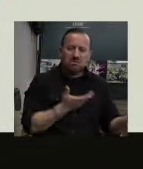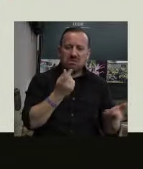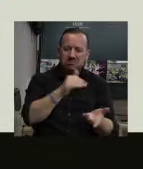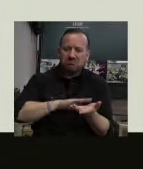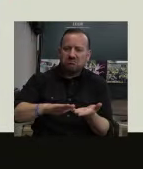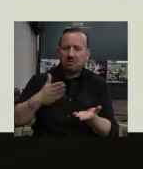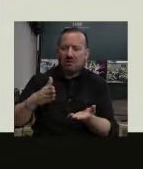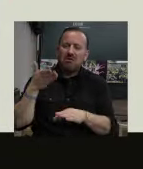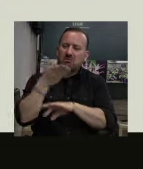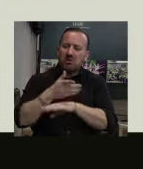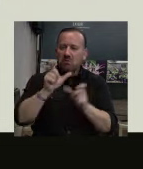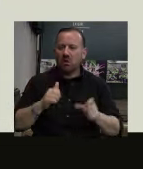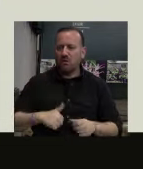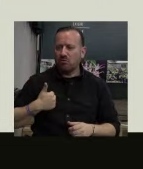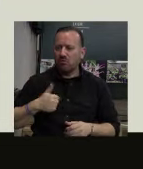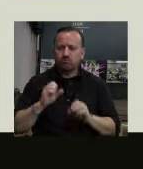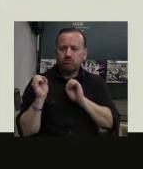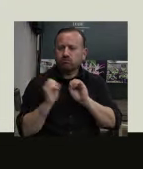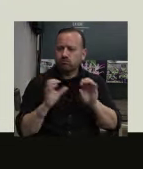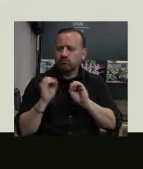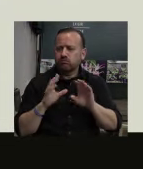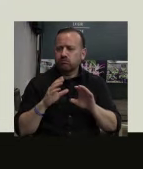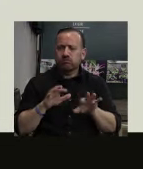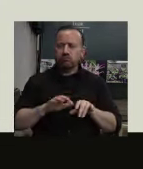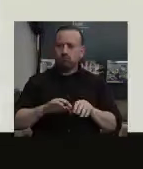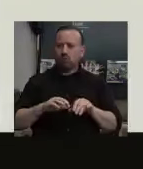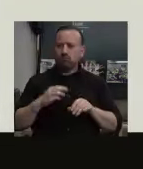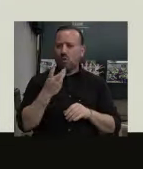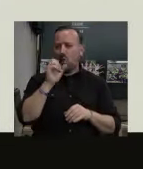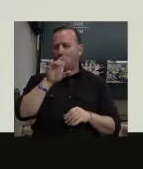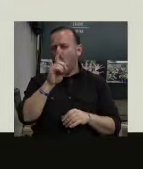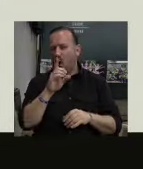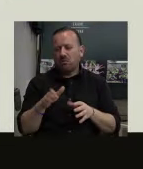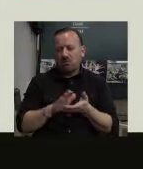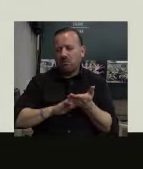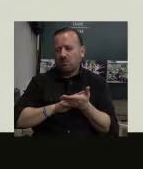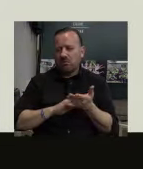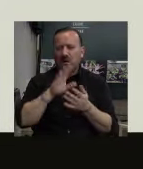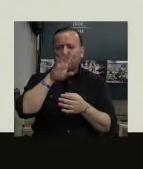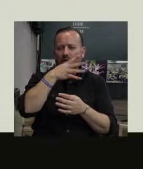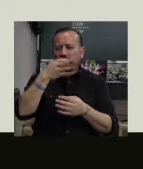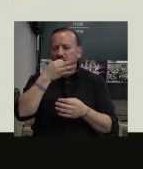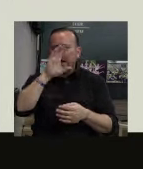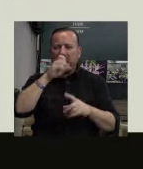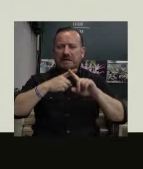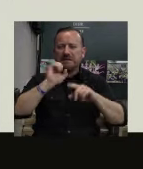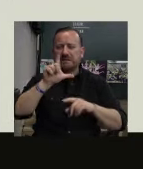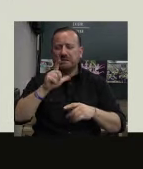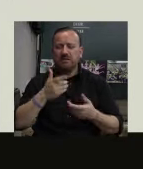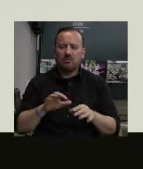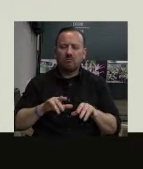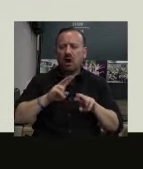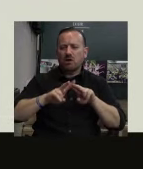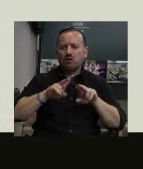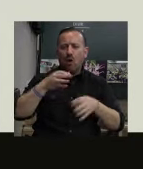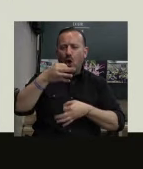venga y voluntarios que les enseñen Word Excel hacer una hoja de vida hacer unos cálculos hoy en día lo